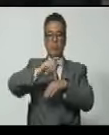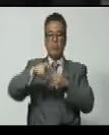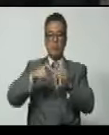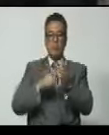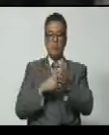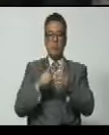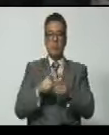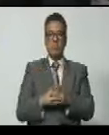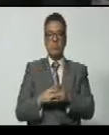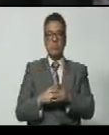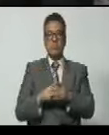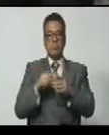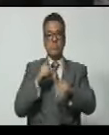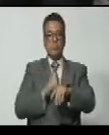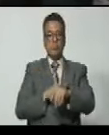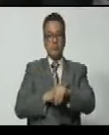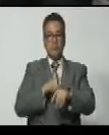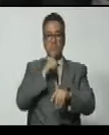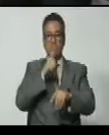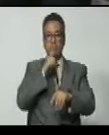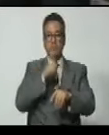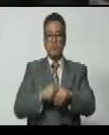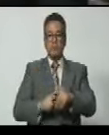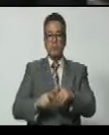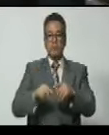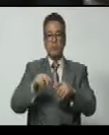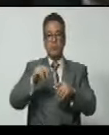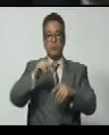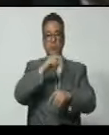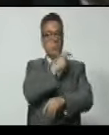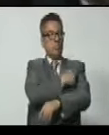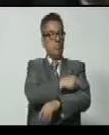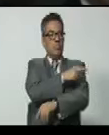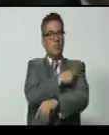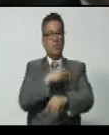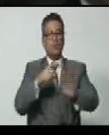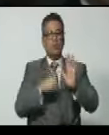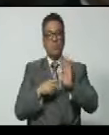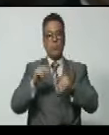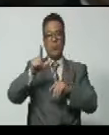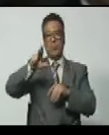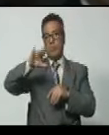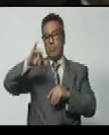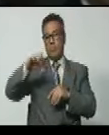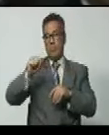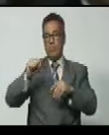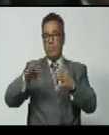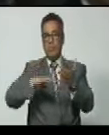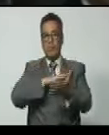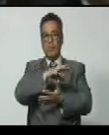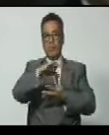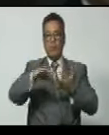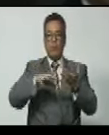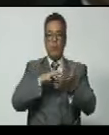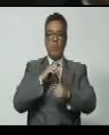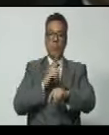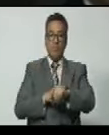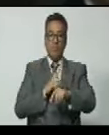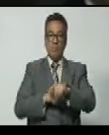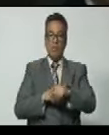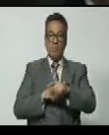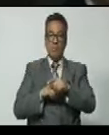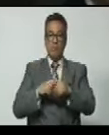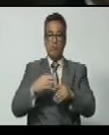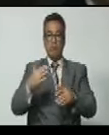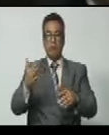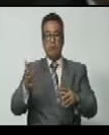general la grave situación que afronta el Hospital Luis Ortega de Porlamar. Tenemos una situación de insuficiencia de insumos, tenemos una situación de contaminación de